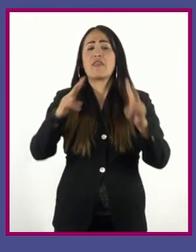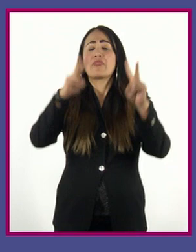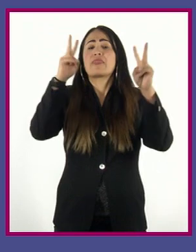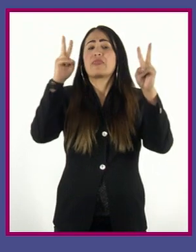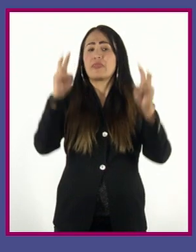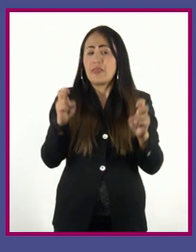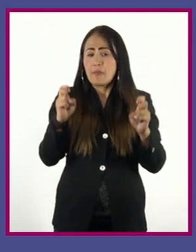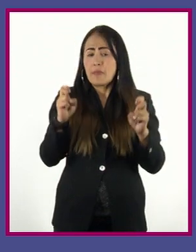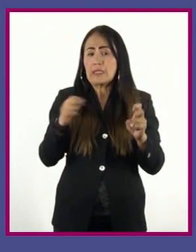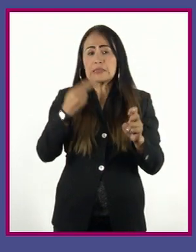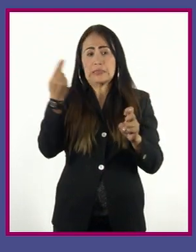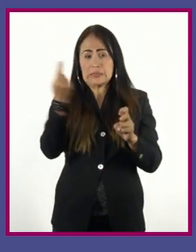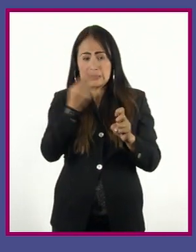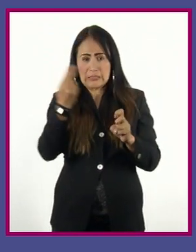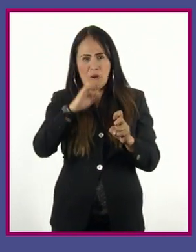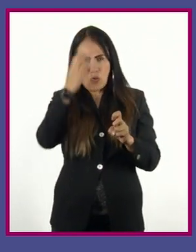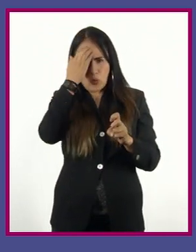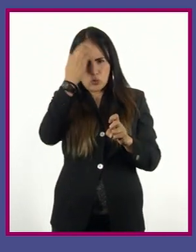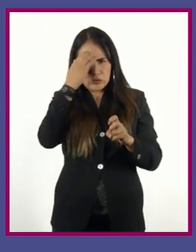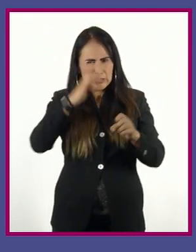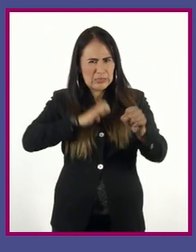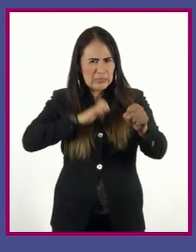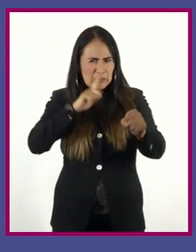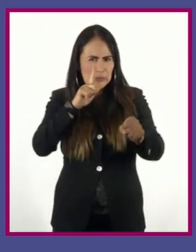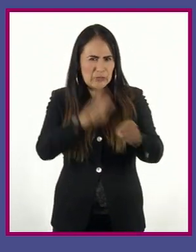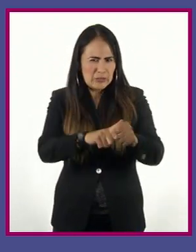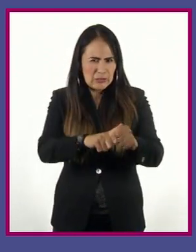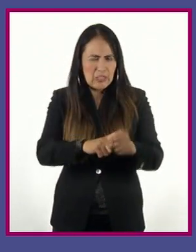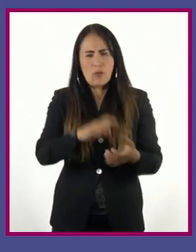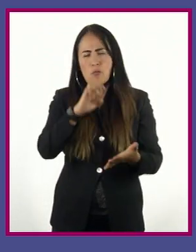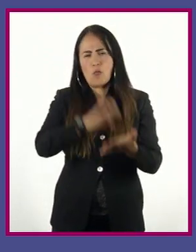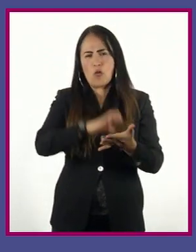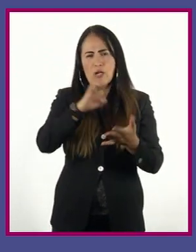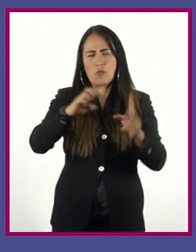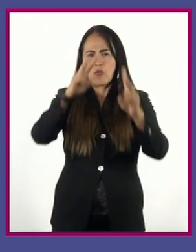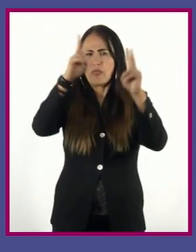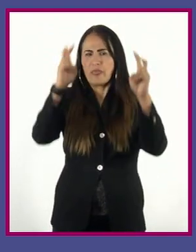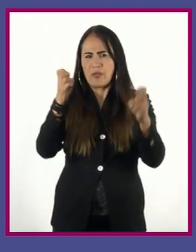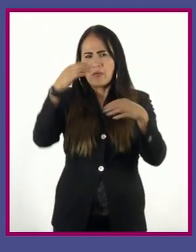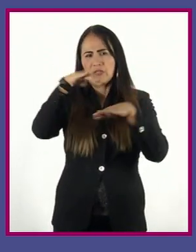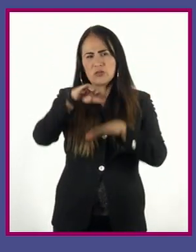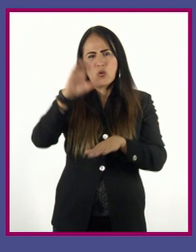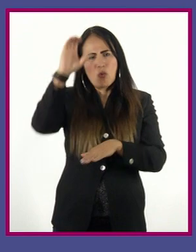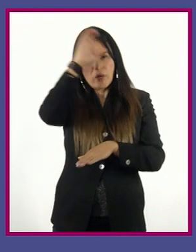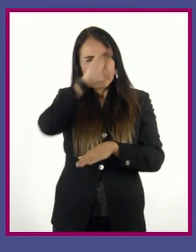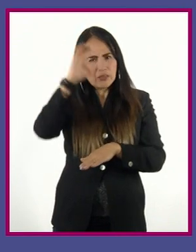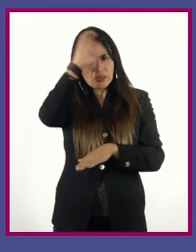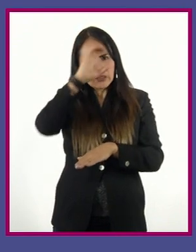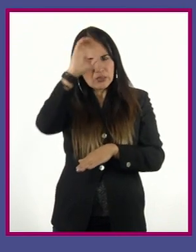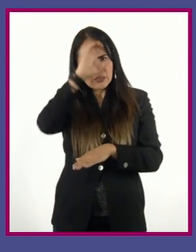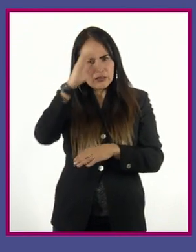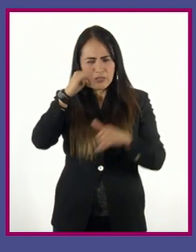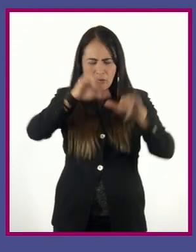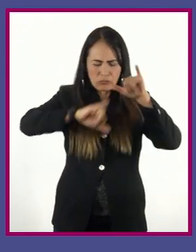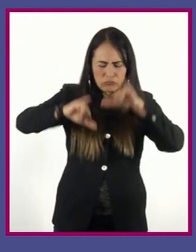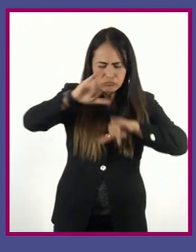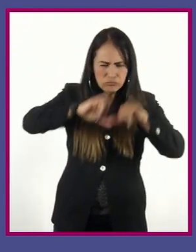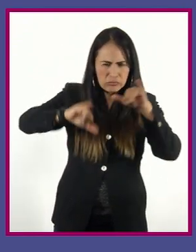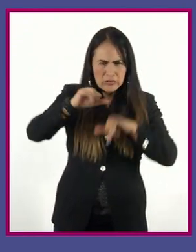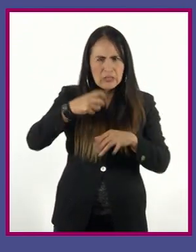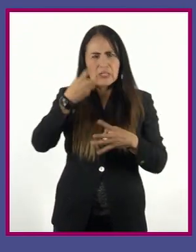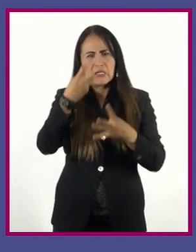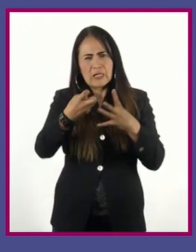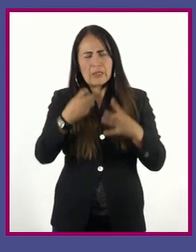que requieren conocimientos especializados, como sucede con los temas que pertenecen al ámbito científico, lo más pertinente es recurrir